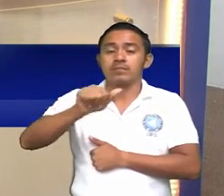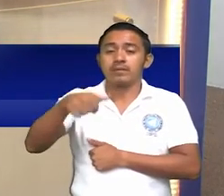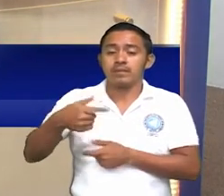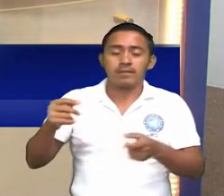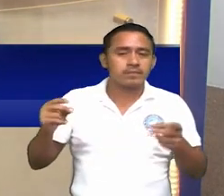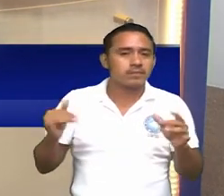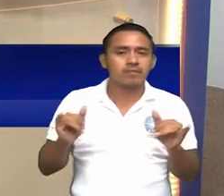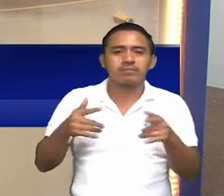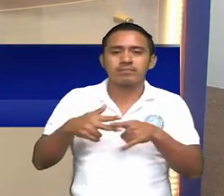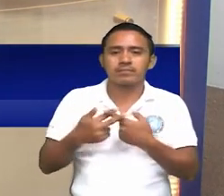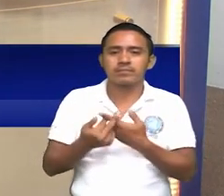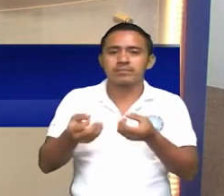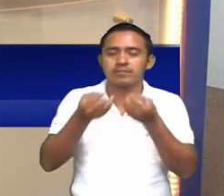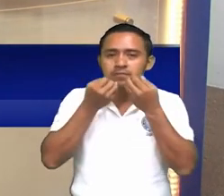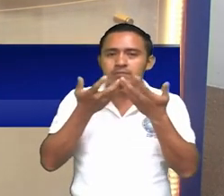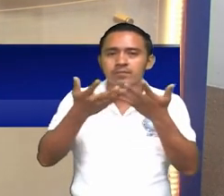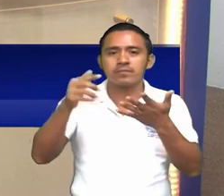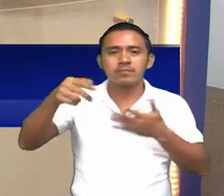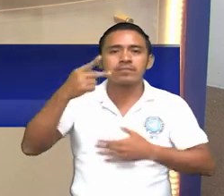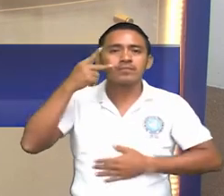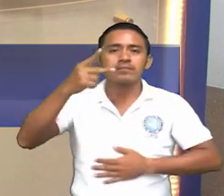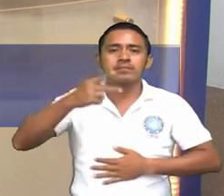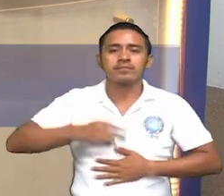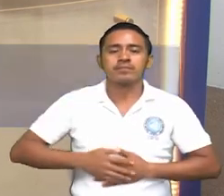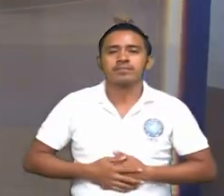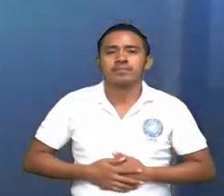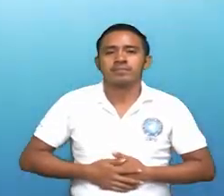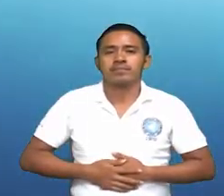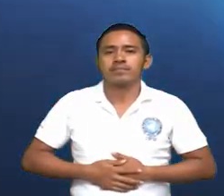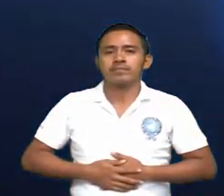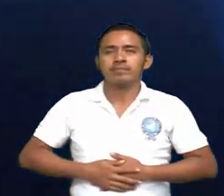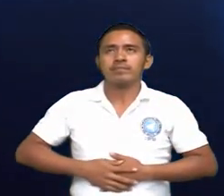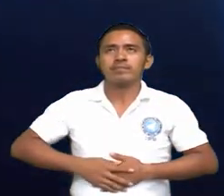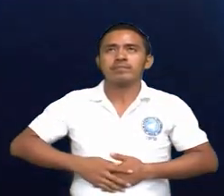con los principales titulares de lo que verán en esta edición.